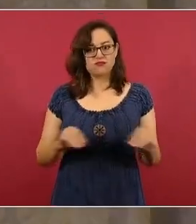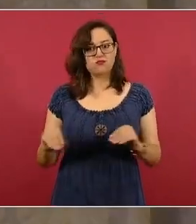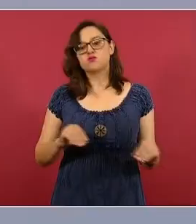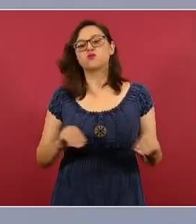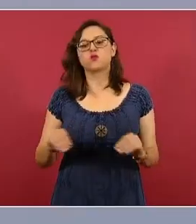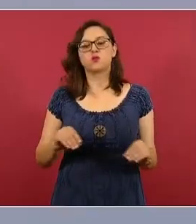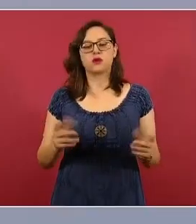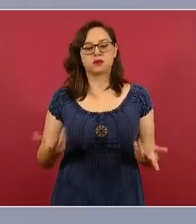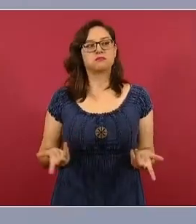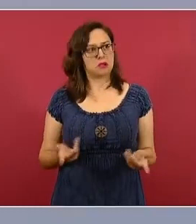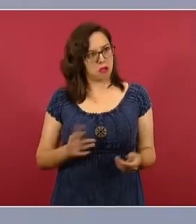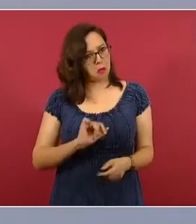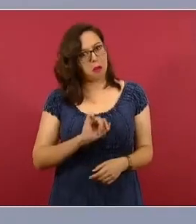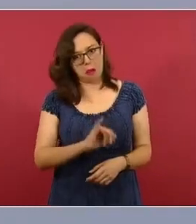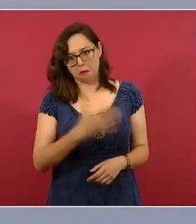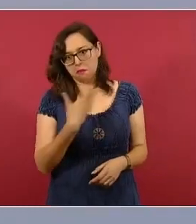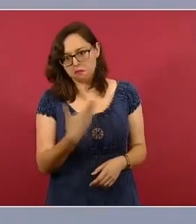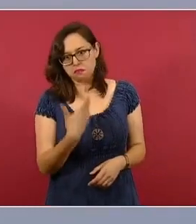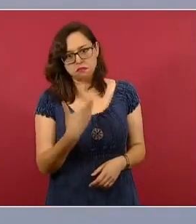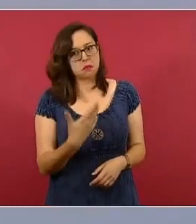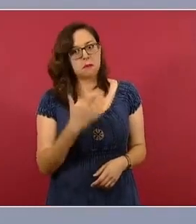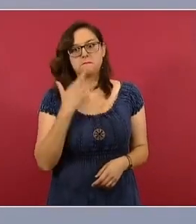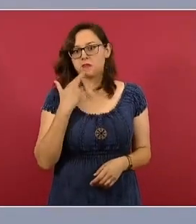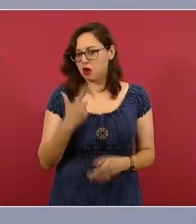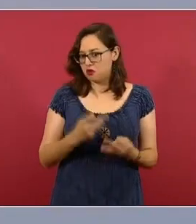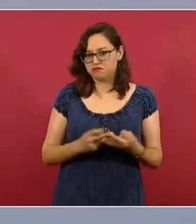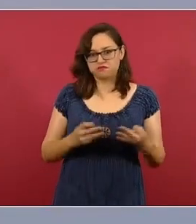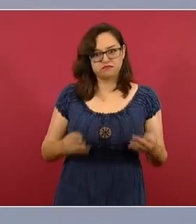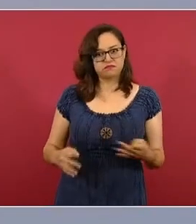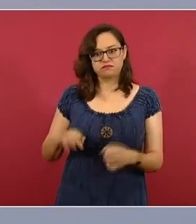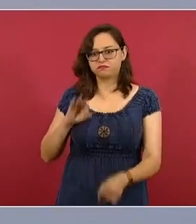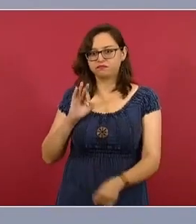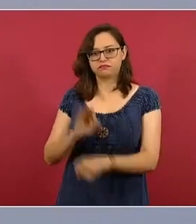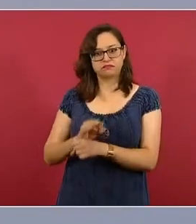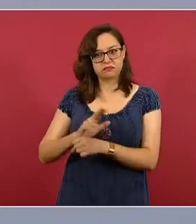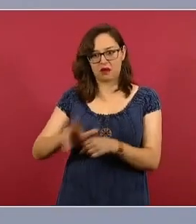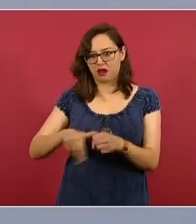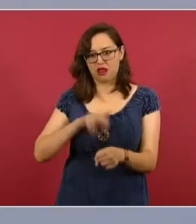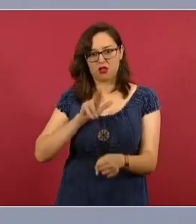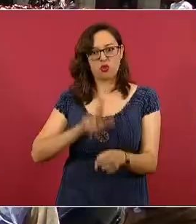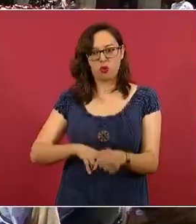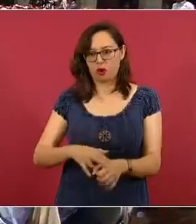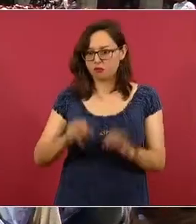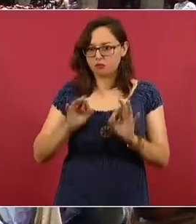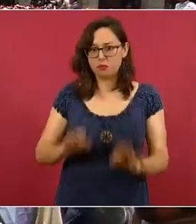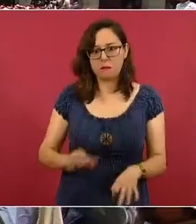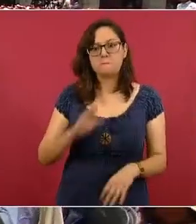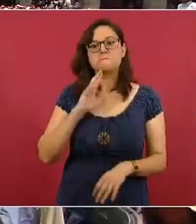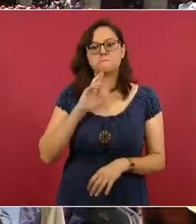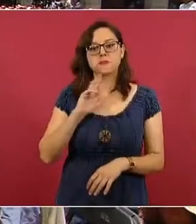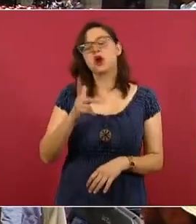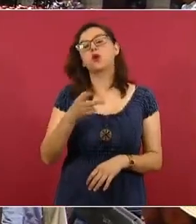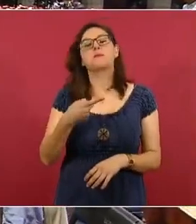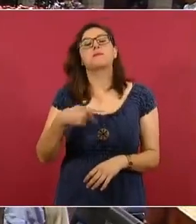en teoría, y además es lo mejor, lo natural, pero